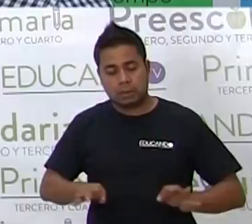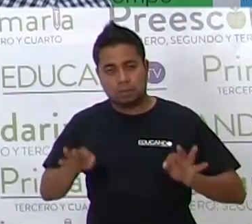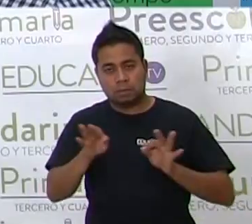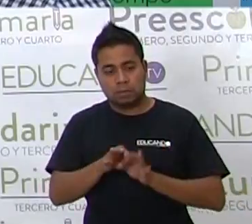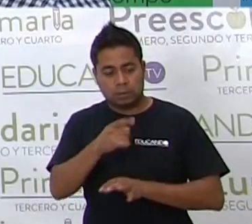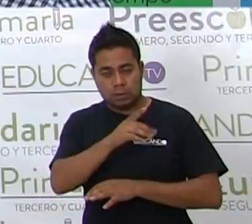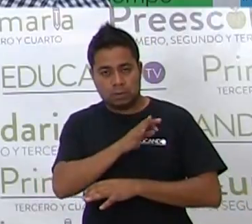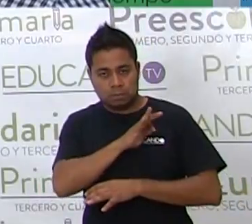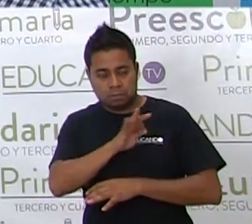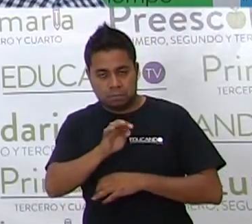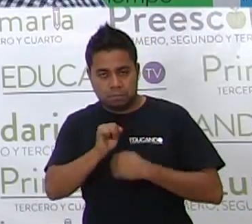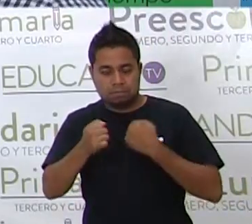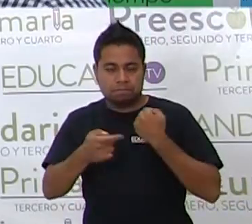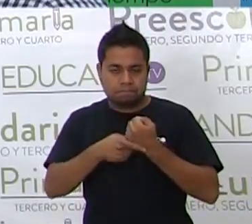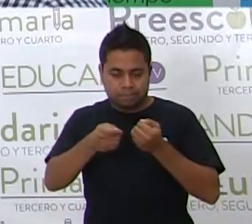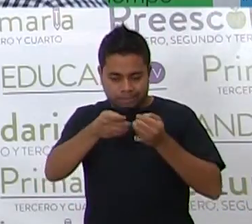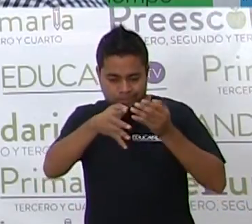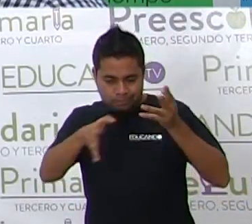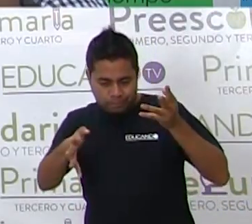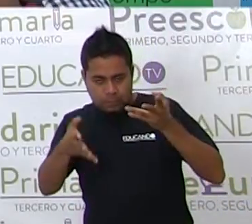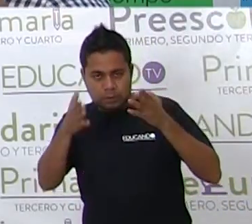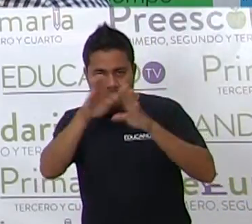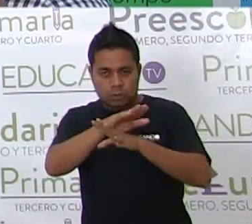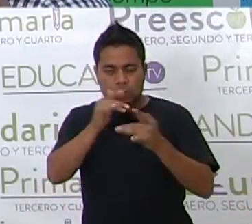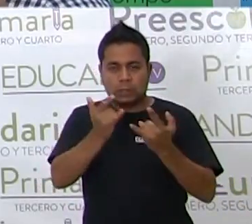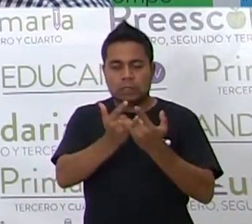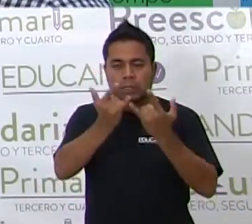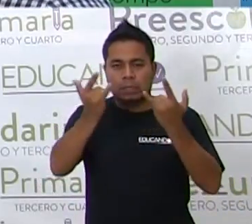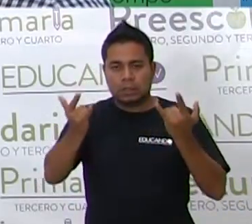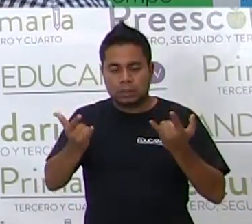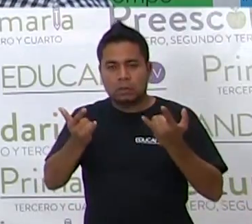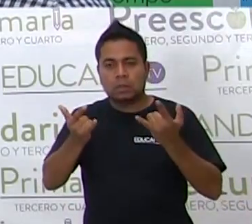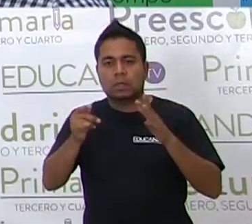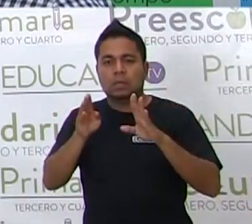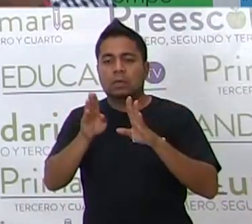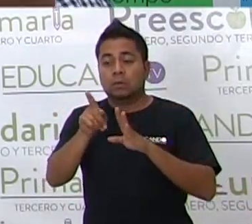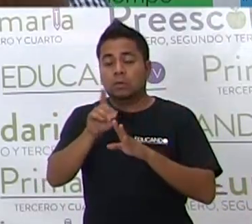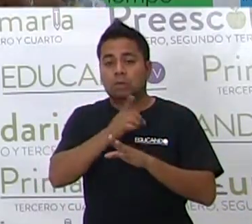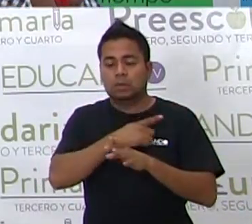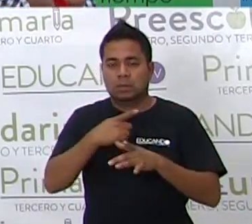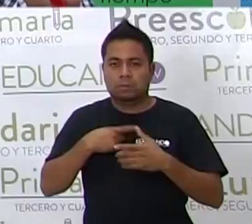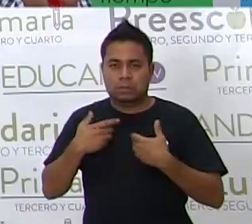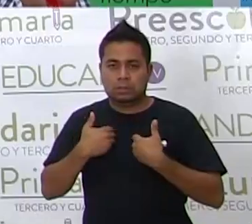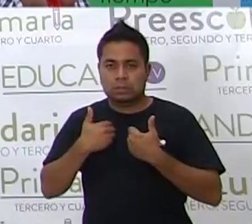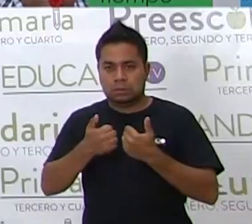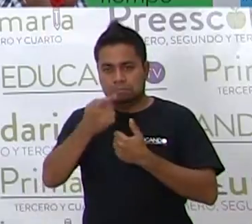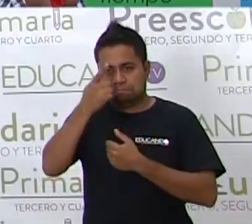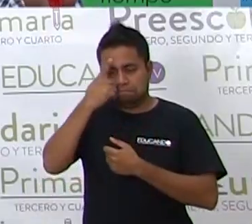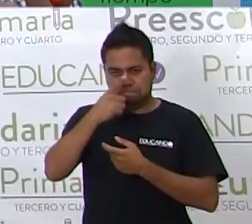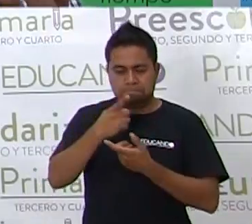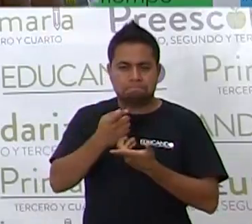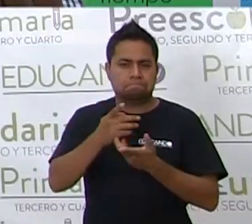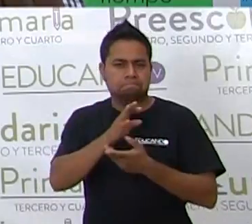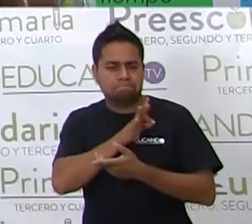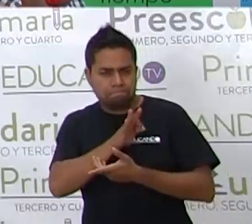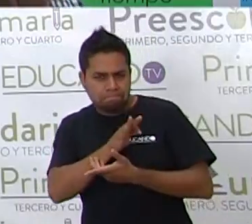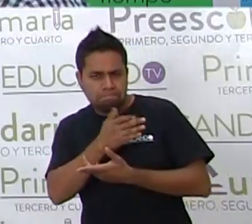vamos a encontrar una derivación de las leyendas, las cuales sí tenemos que entender para comprender mejor y